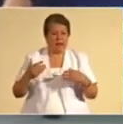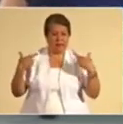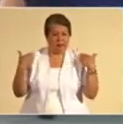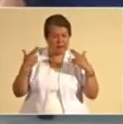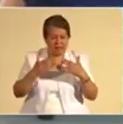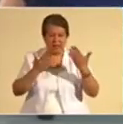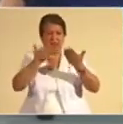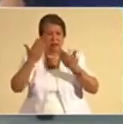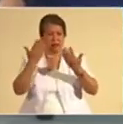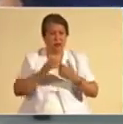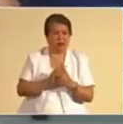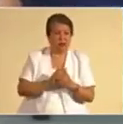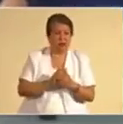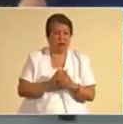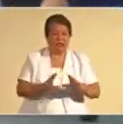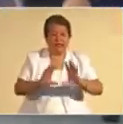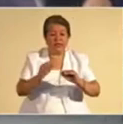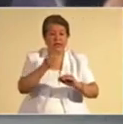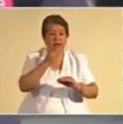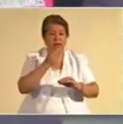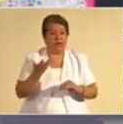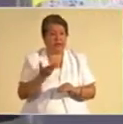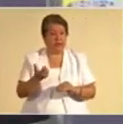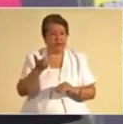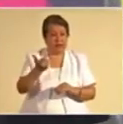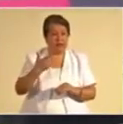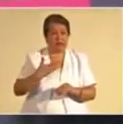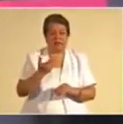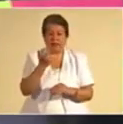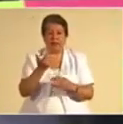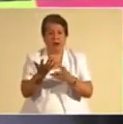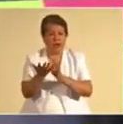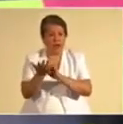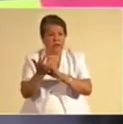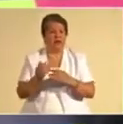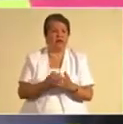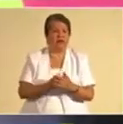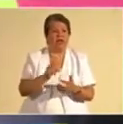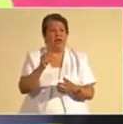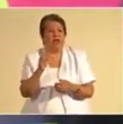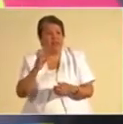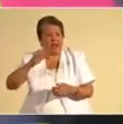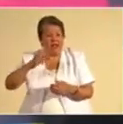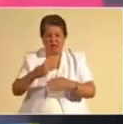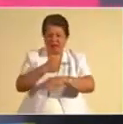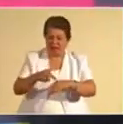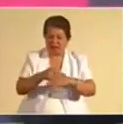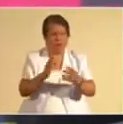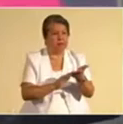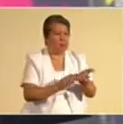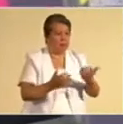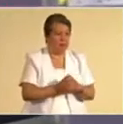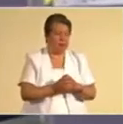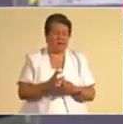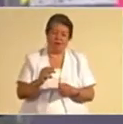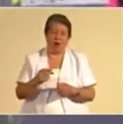trabajar. Enséñenle a los niños a hacer dinero, a tener dinero en las manos. Trámites y trámites y trámites. Vamos a